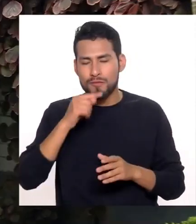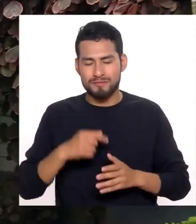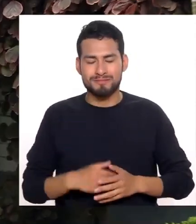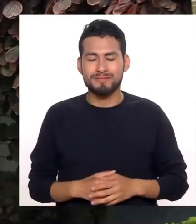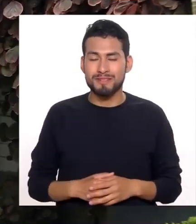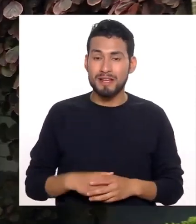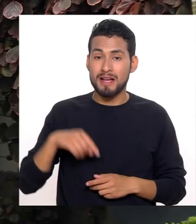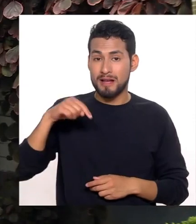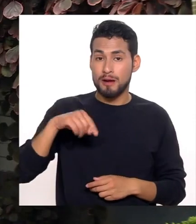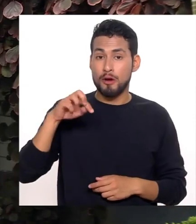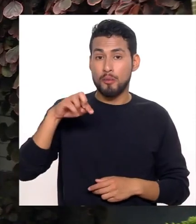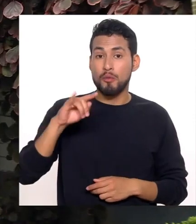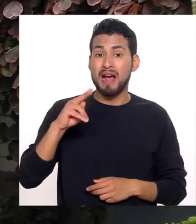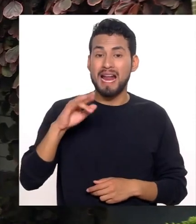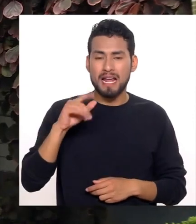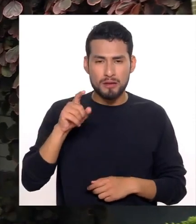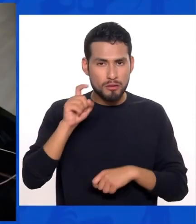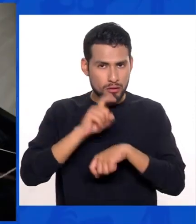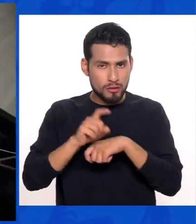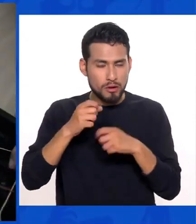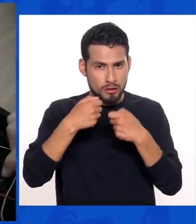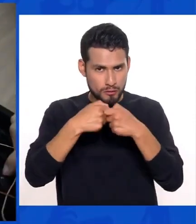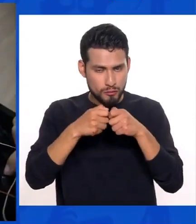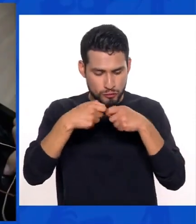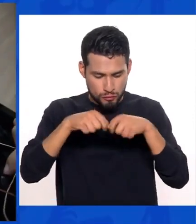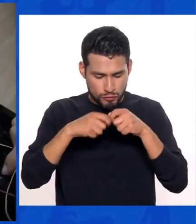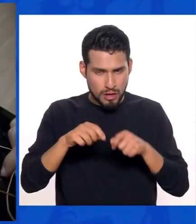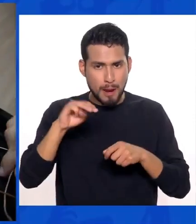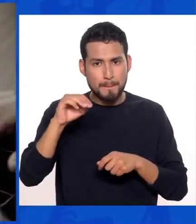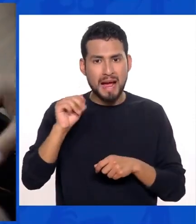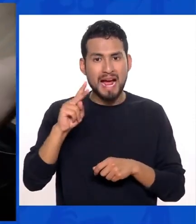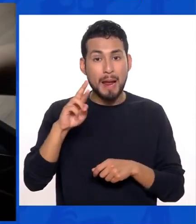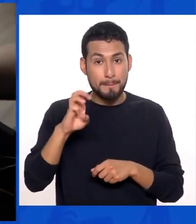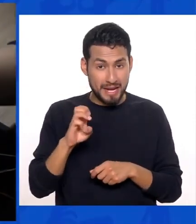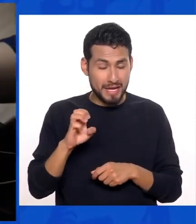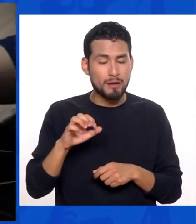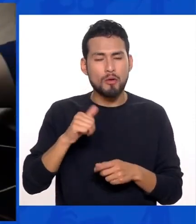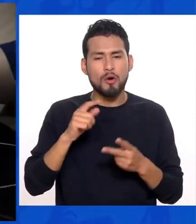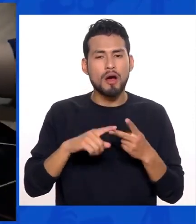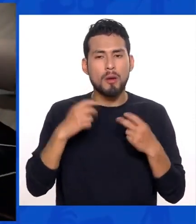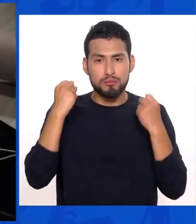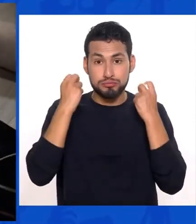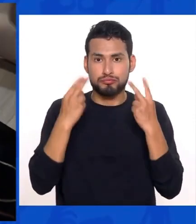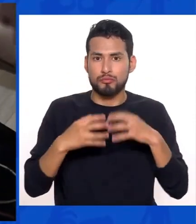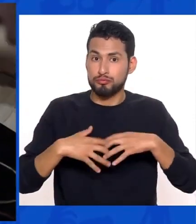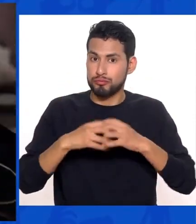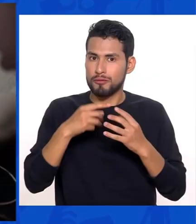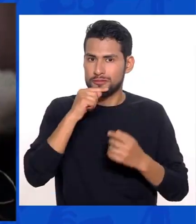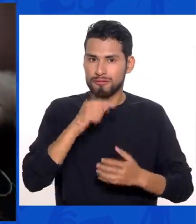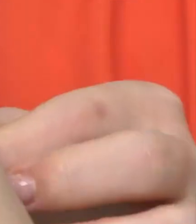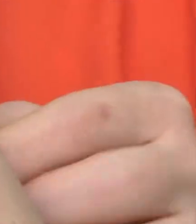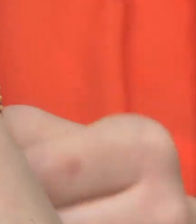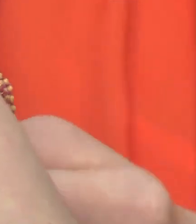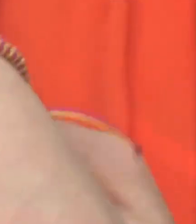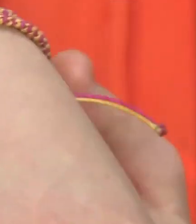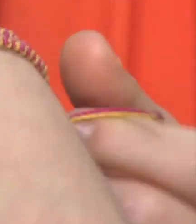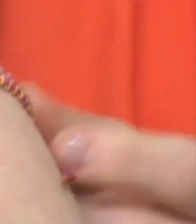Pucaray ofrecemos capacitaciones, tanto en técnicas de macramé, temas de empoderamiento hacia la mujer.